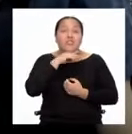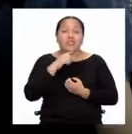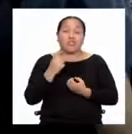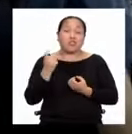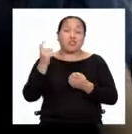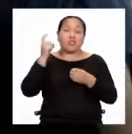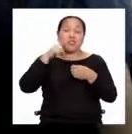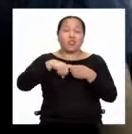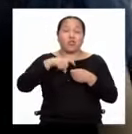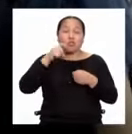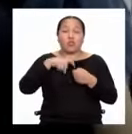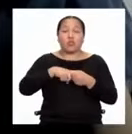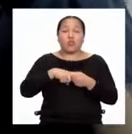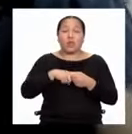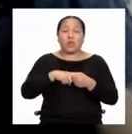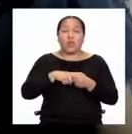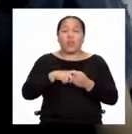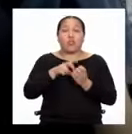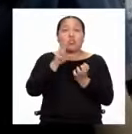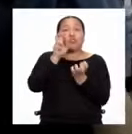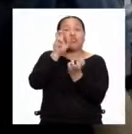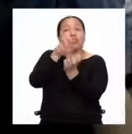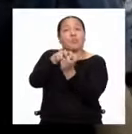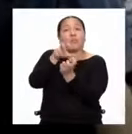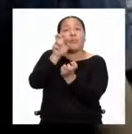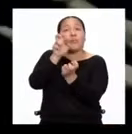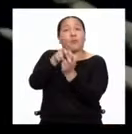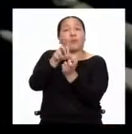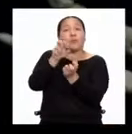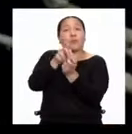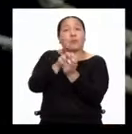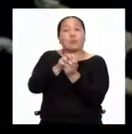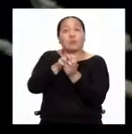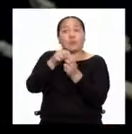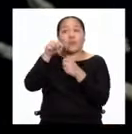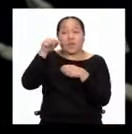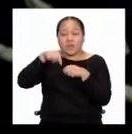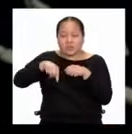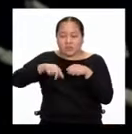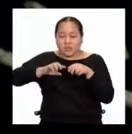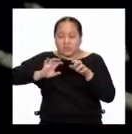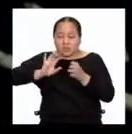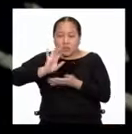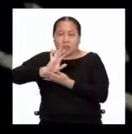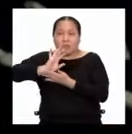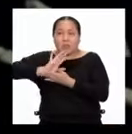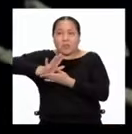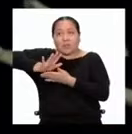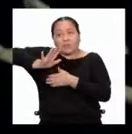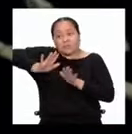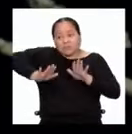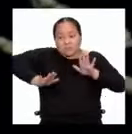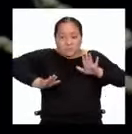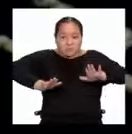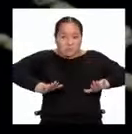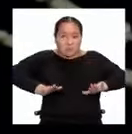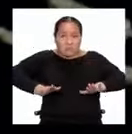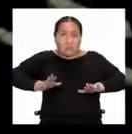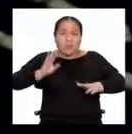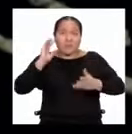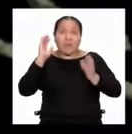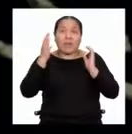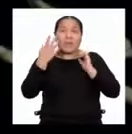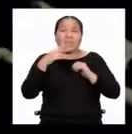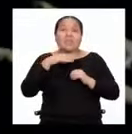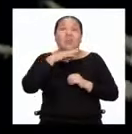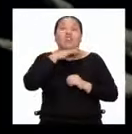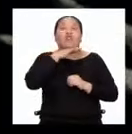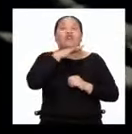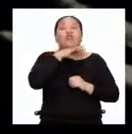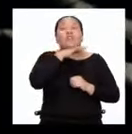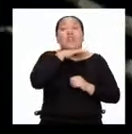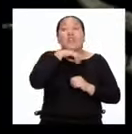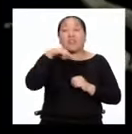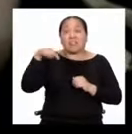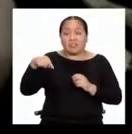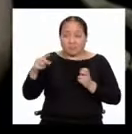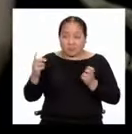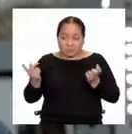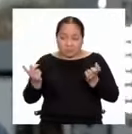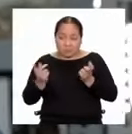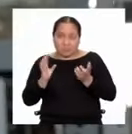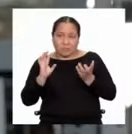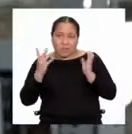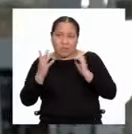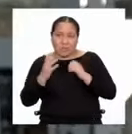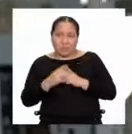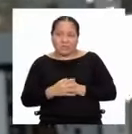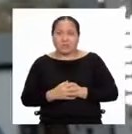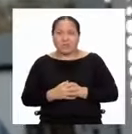fósil. Este es el astrágalo, es un Ya. hueso del talón del pie. Y si comparas con el astrágalo de un cerdo, ese es muy parecido. Es muy parecido,